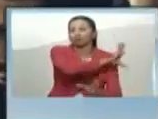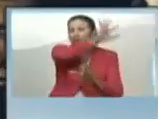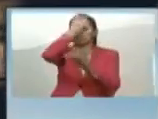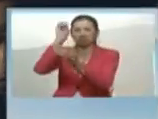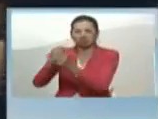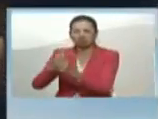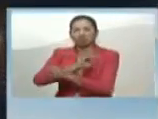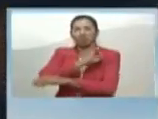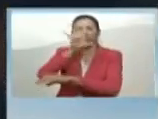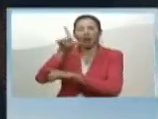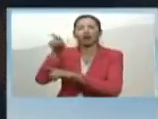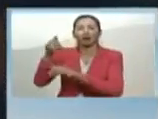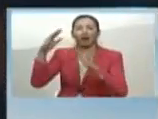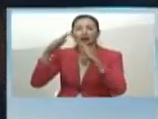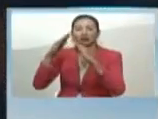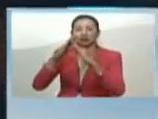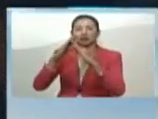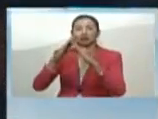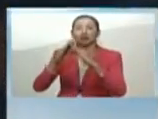con